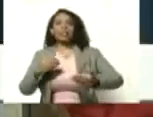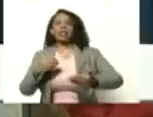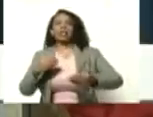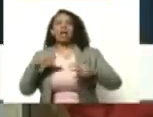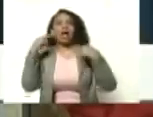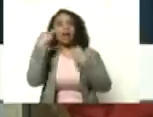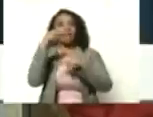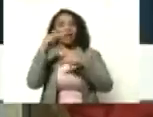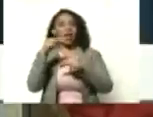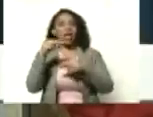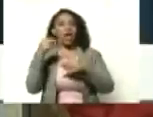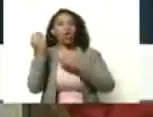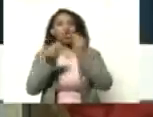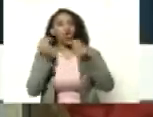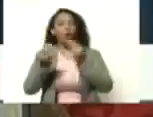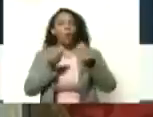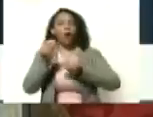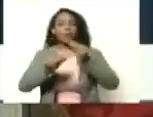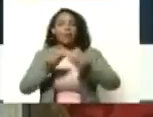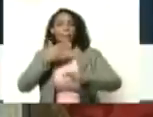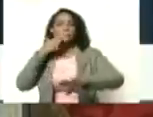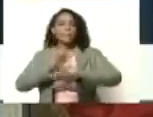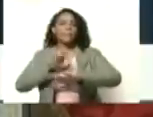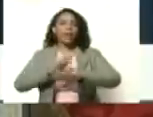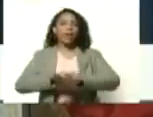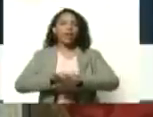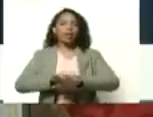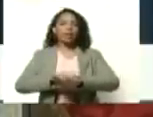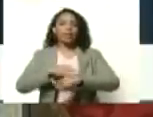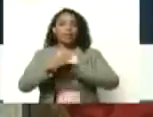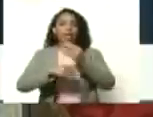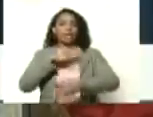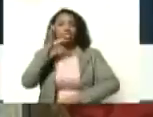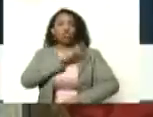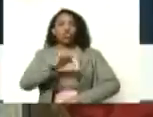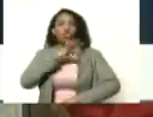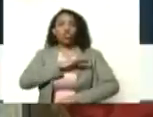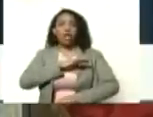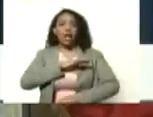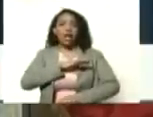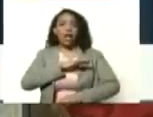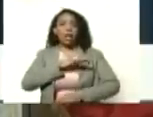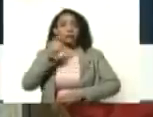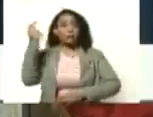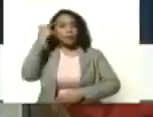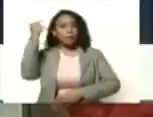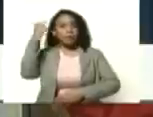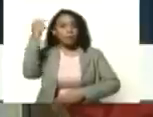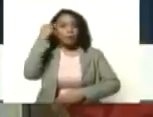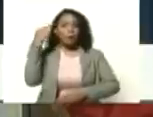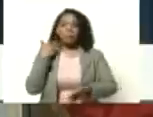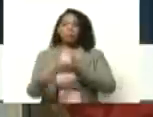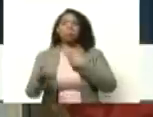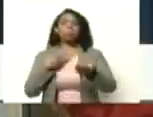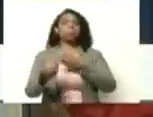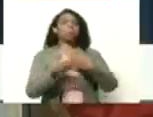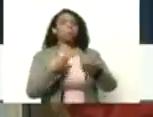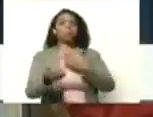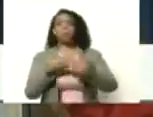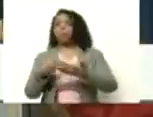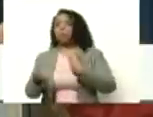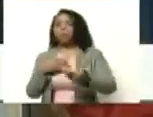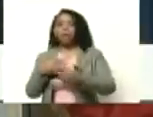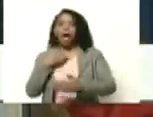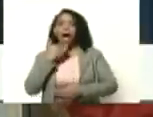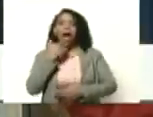incluso de cometer delitos por lo tanto se convierten en sociópatas no le importa si